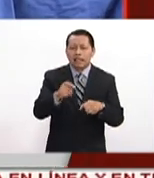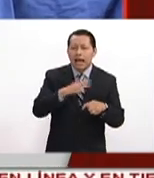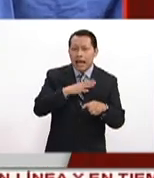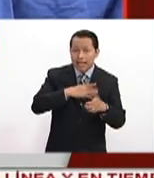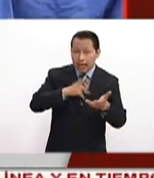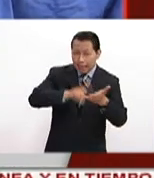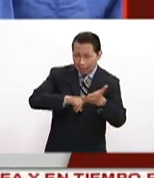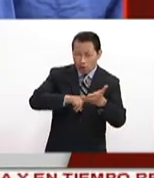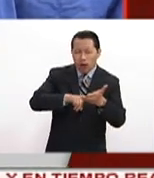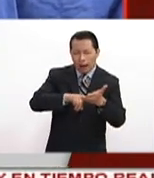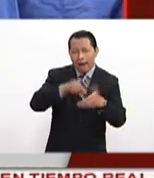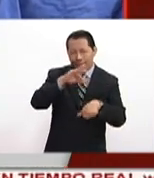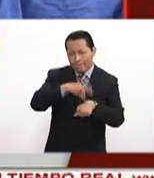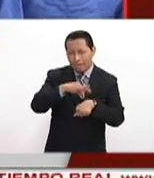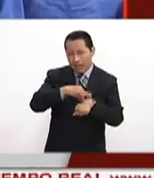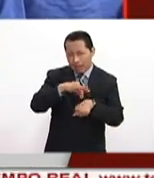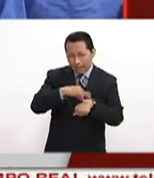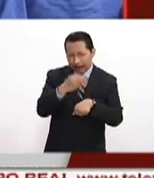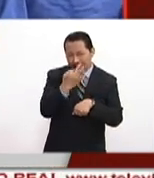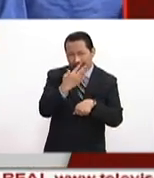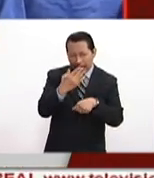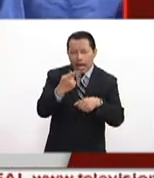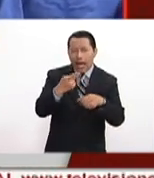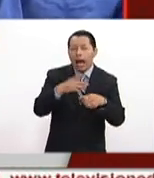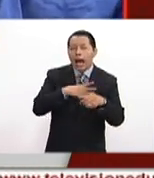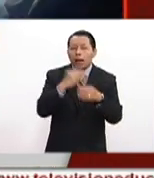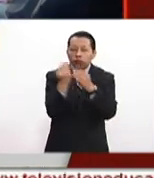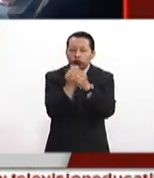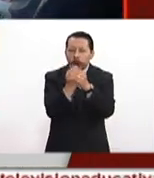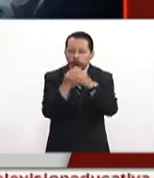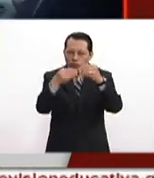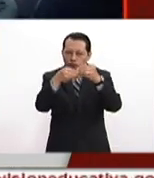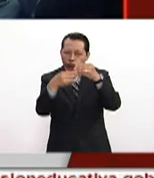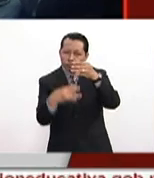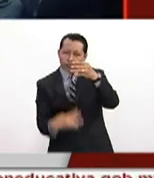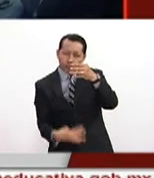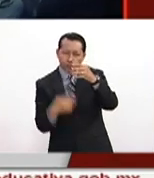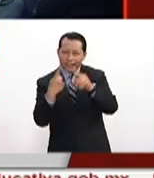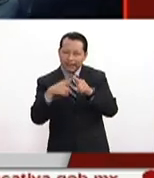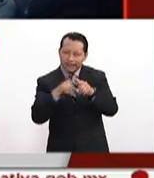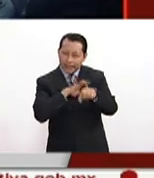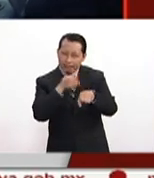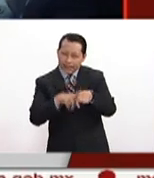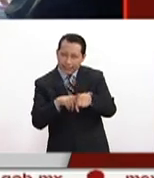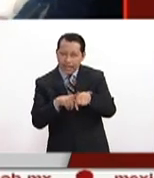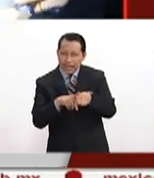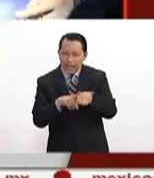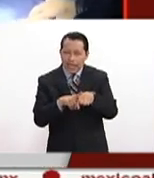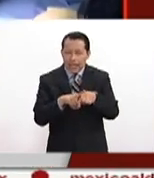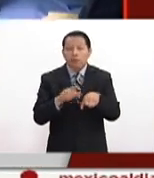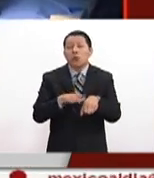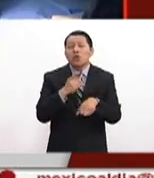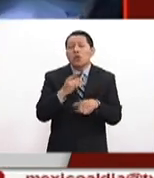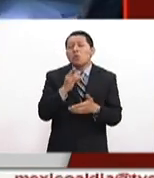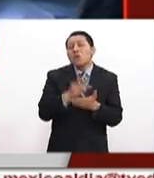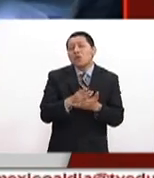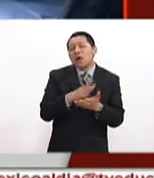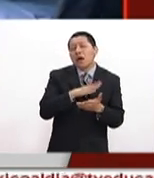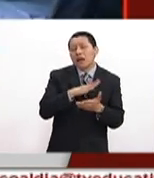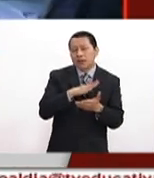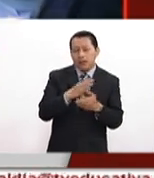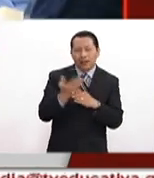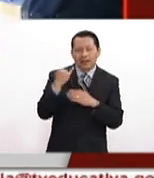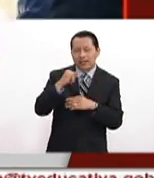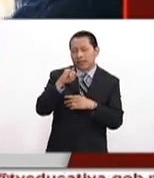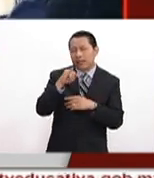subespecialidades dentro de la misma medicina. Entonces la medicina ha crecido tanto que ya nadie puede dedicarse a ser el veterinario como James